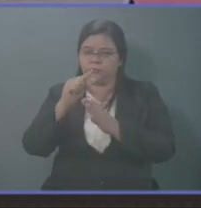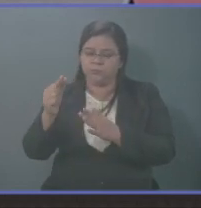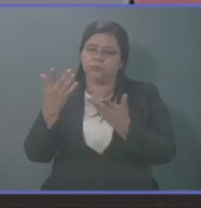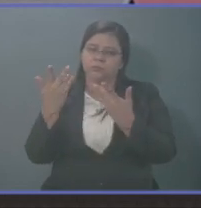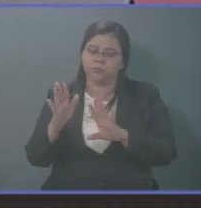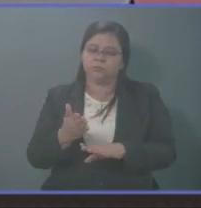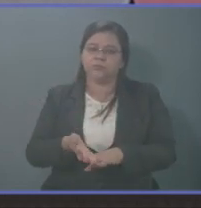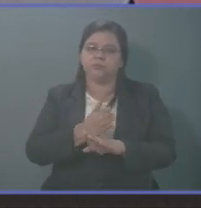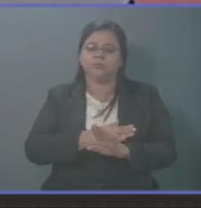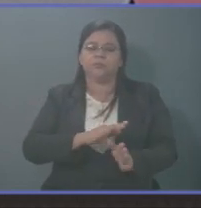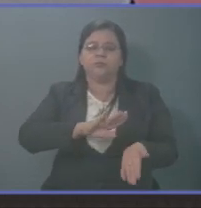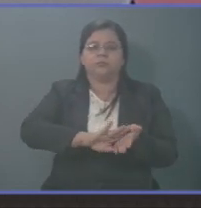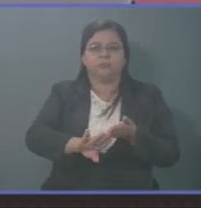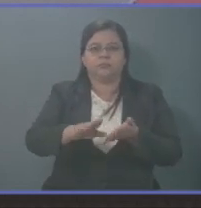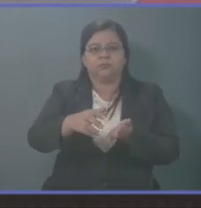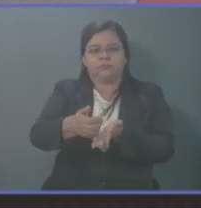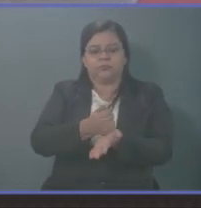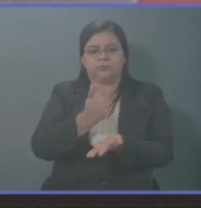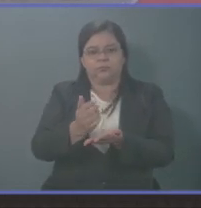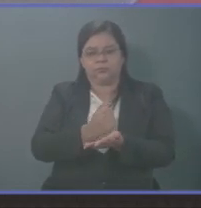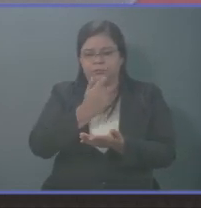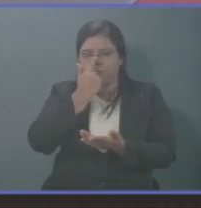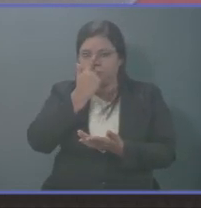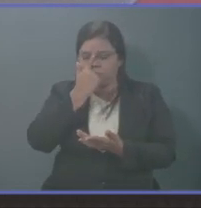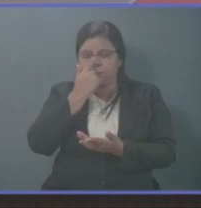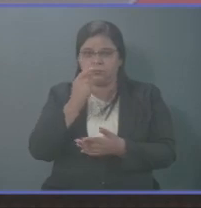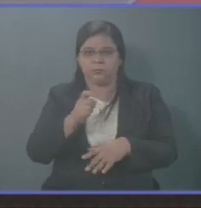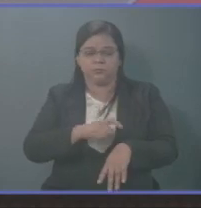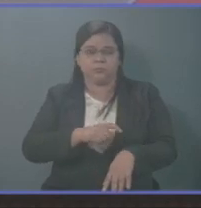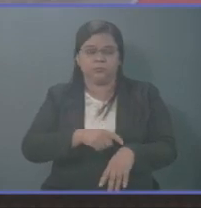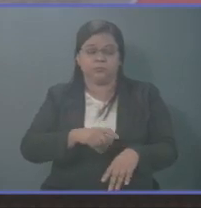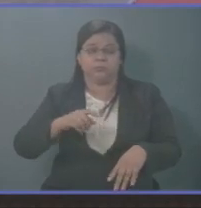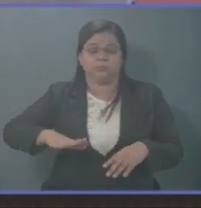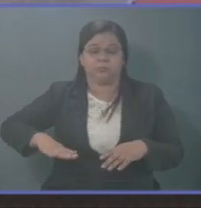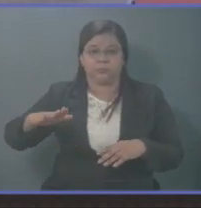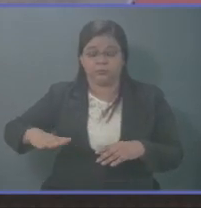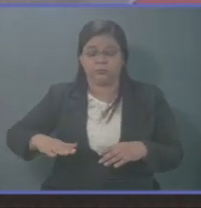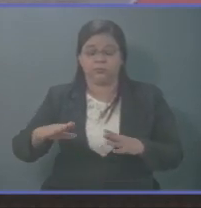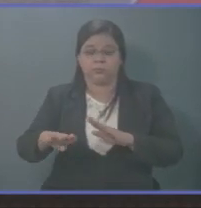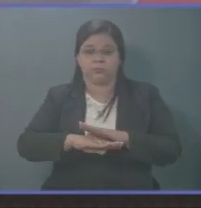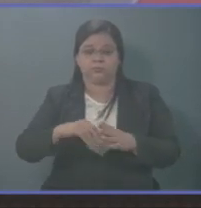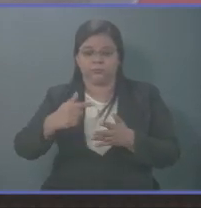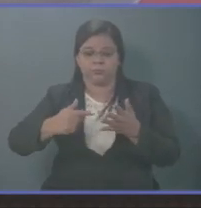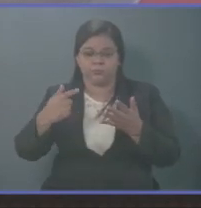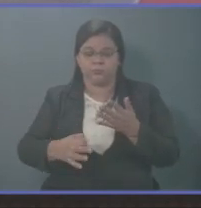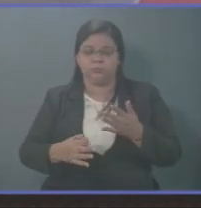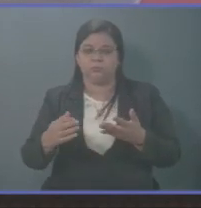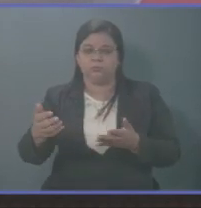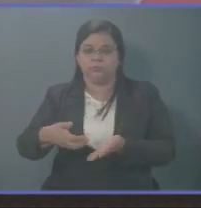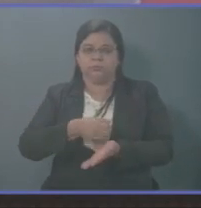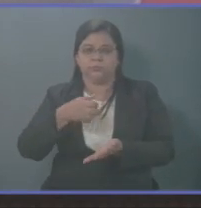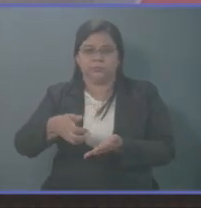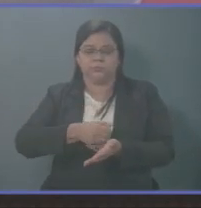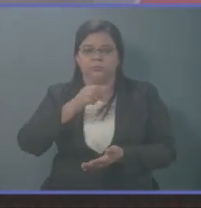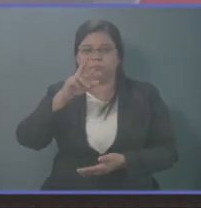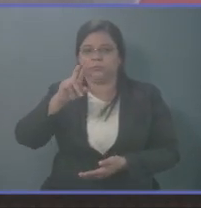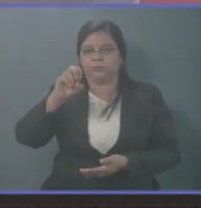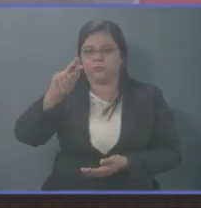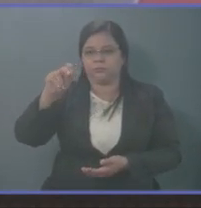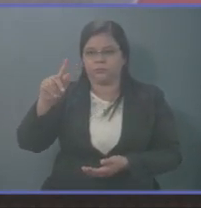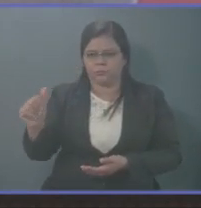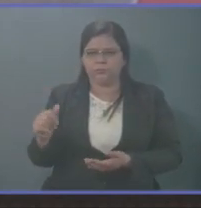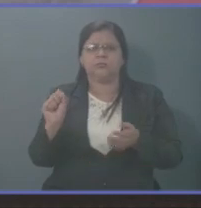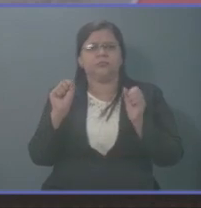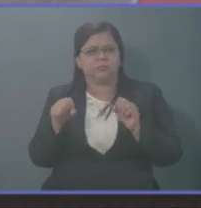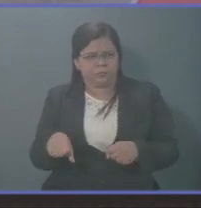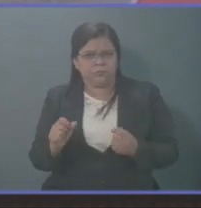la declaración del referido impuesto fuera del plazo legal establecido en la Ley de Impuestos sobre la Renta, para que